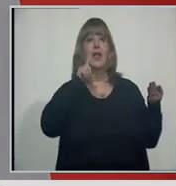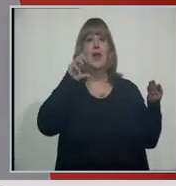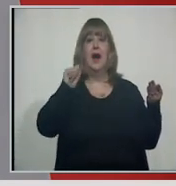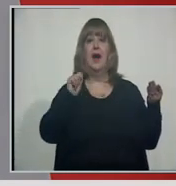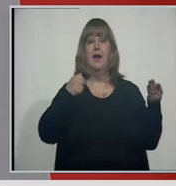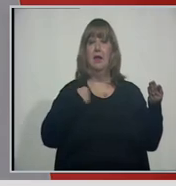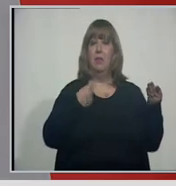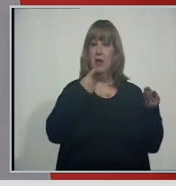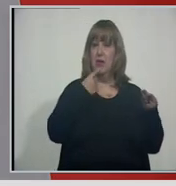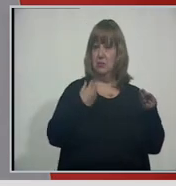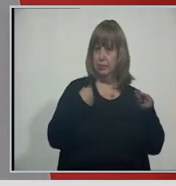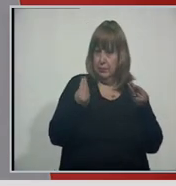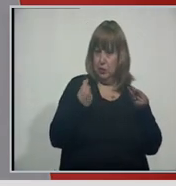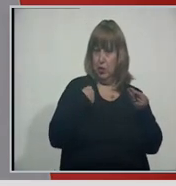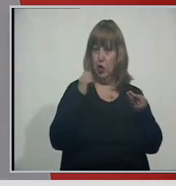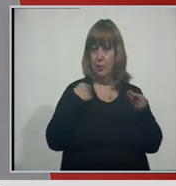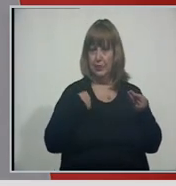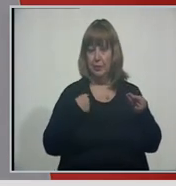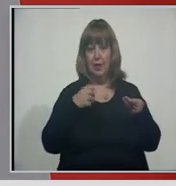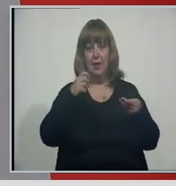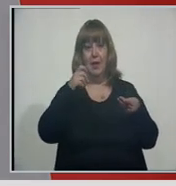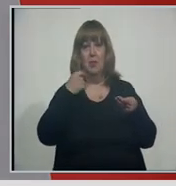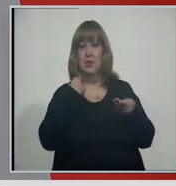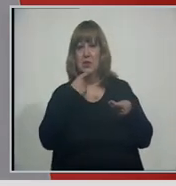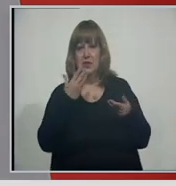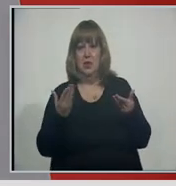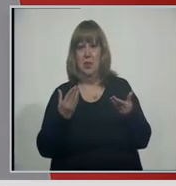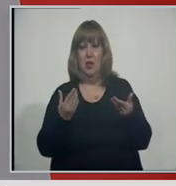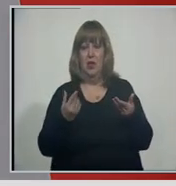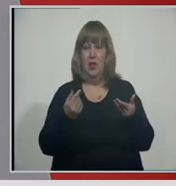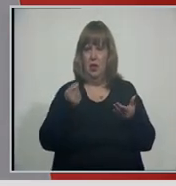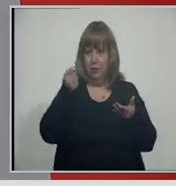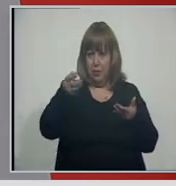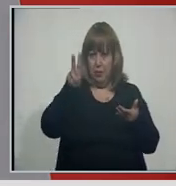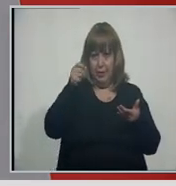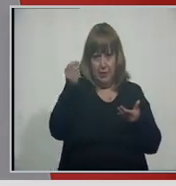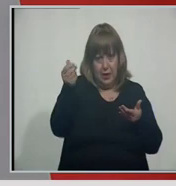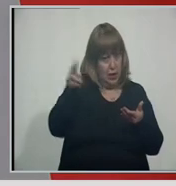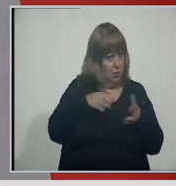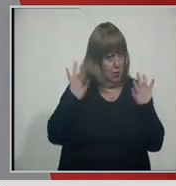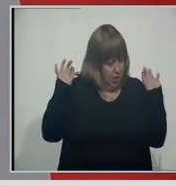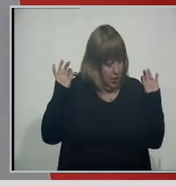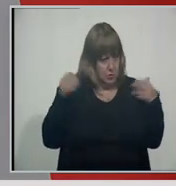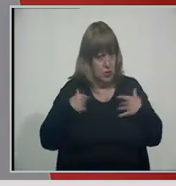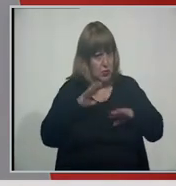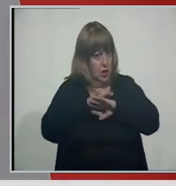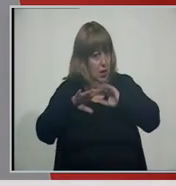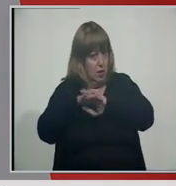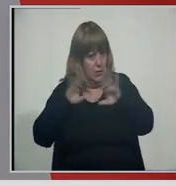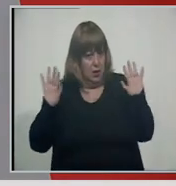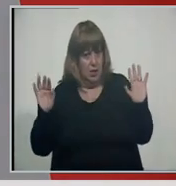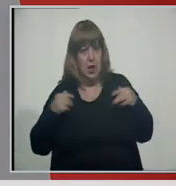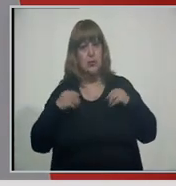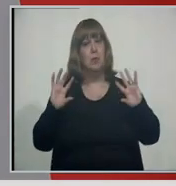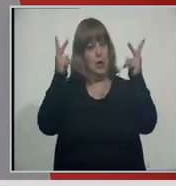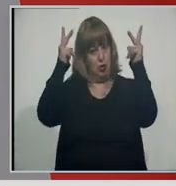no ético ese hombre muy ético por eso hablar senado porque nadie pues sí pero es que usted se quedó con el peso en la mano en la lata claro como es así eso a mí me saca